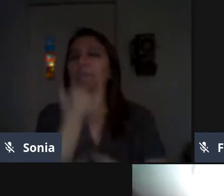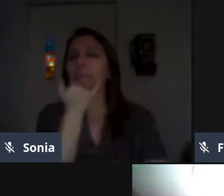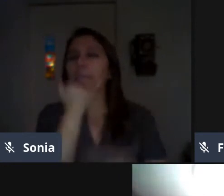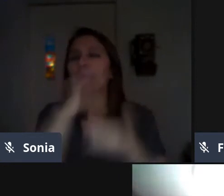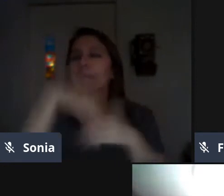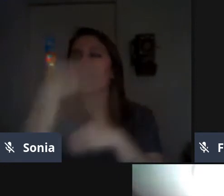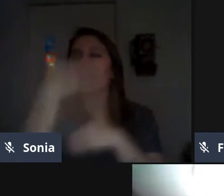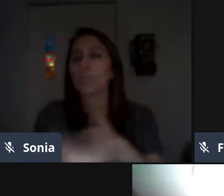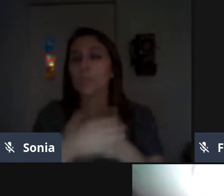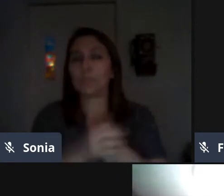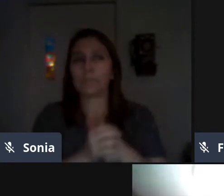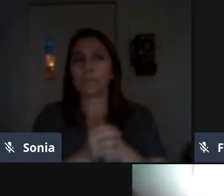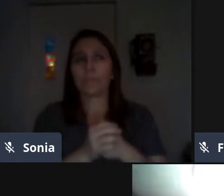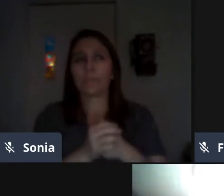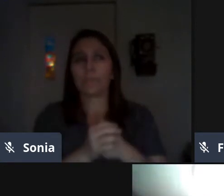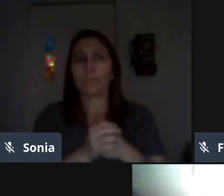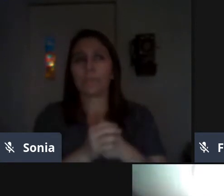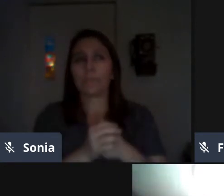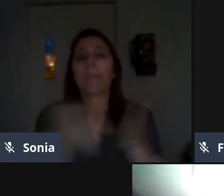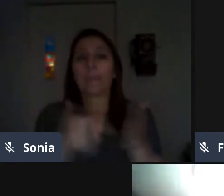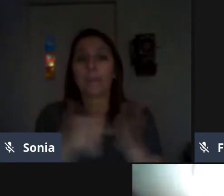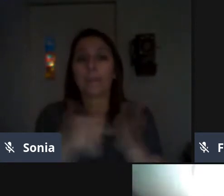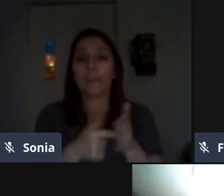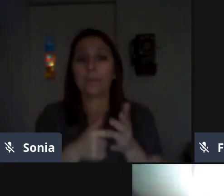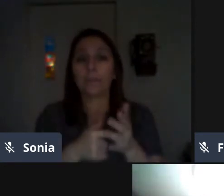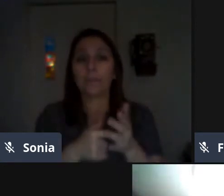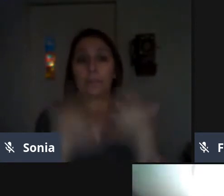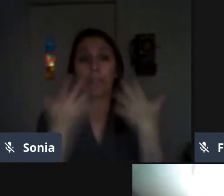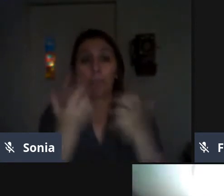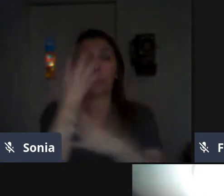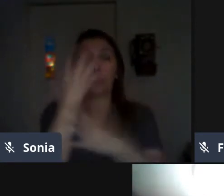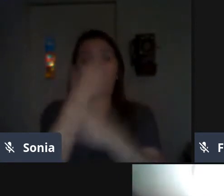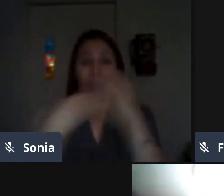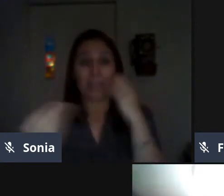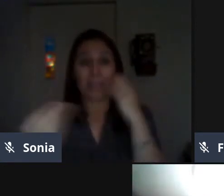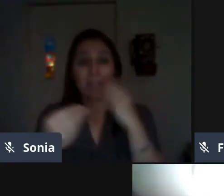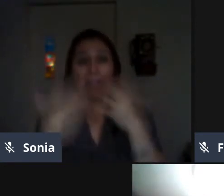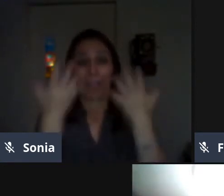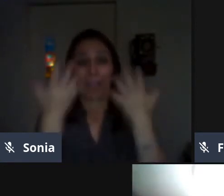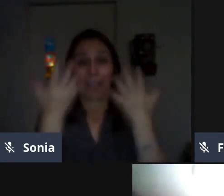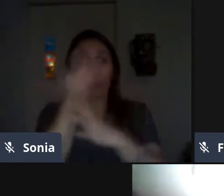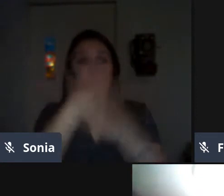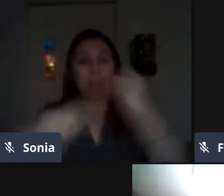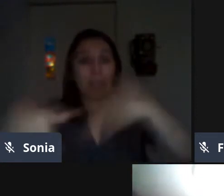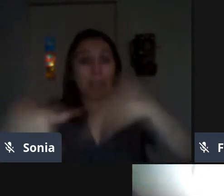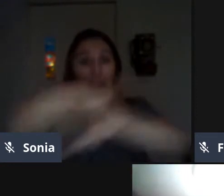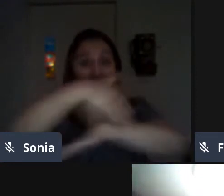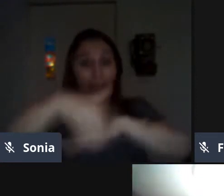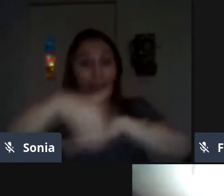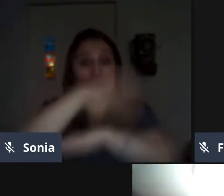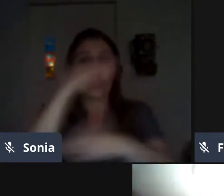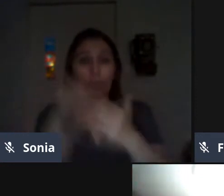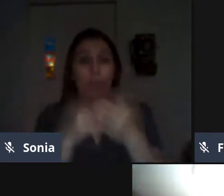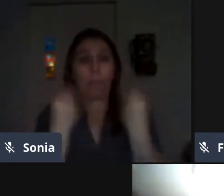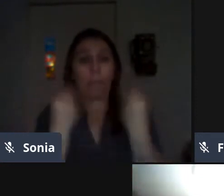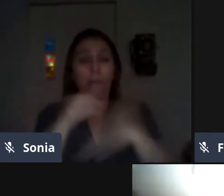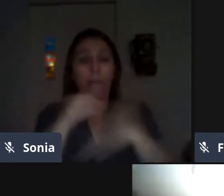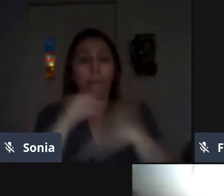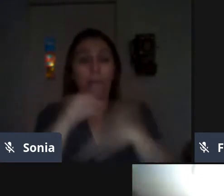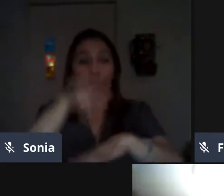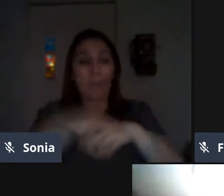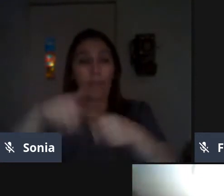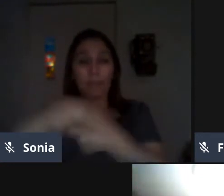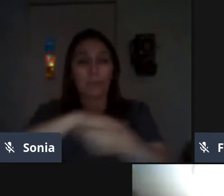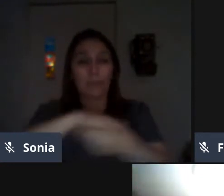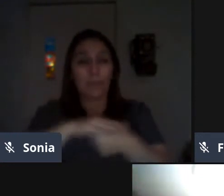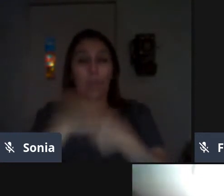sería realmente queremos salir a esa normalidad a esa normalidad que precisamente es la que está marcando la situación que vivimos hoy en día